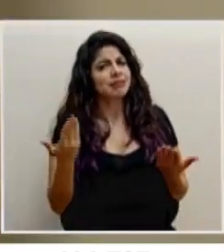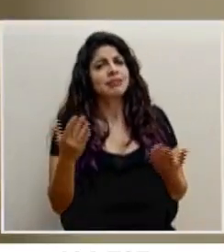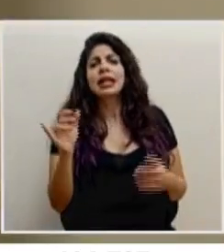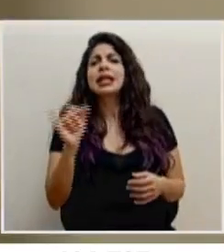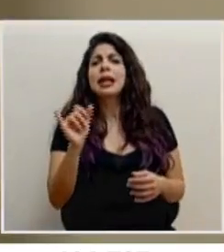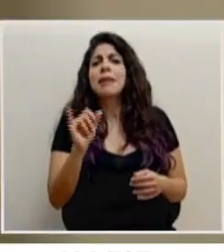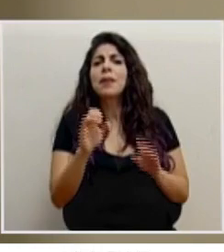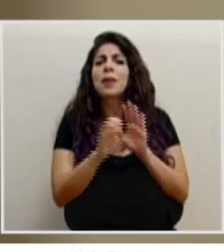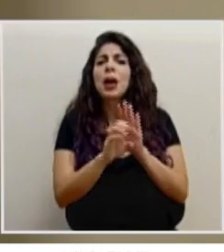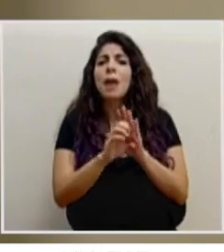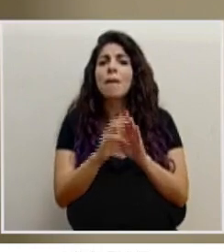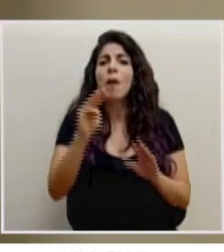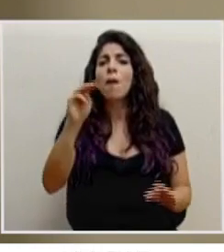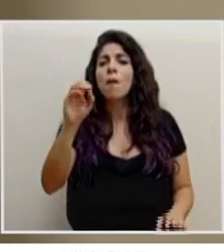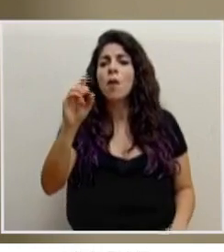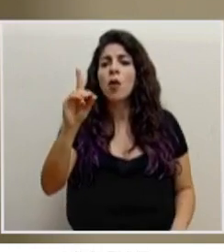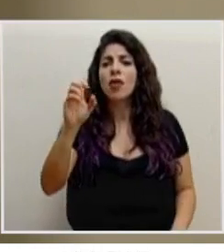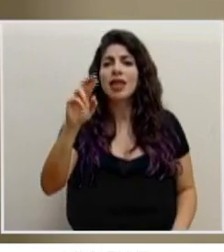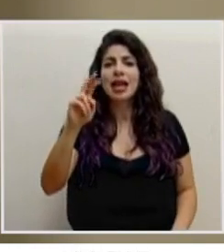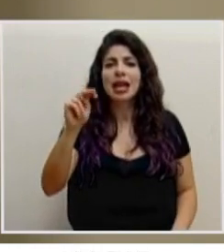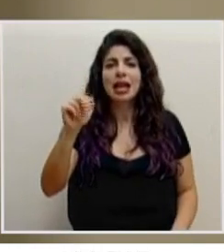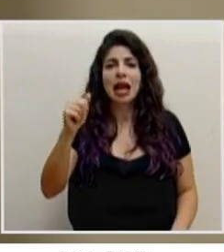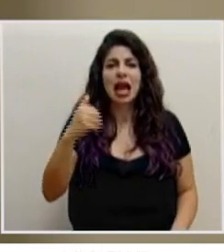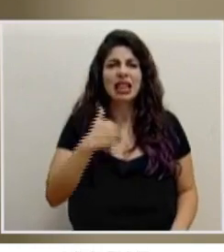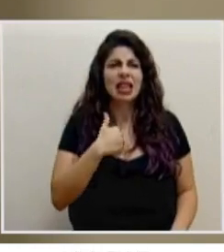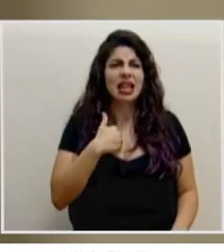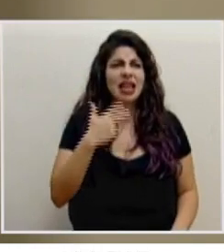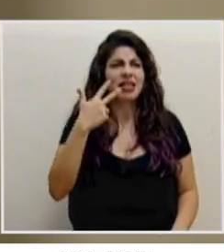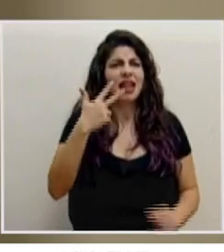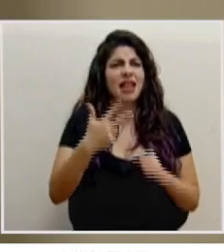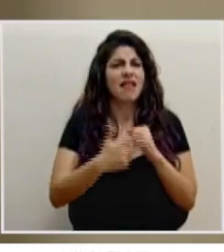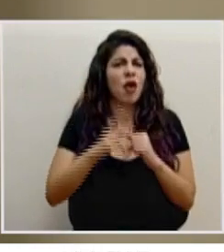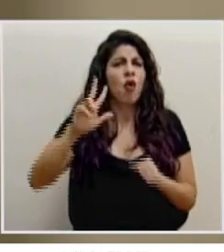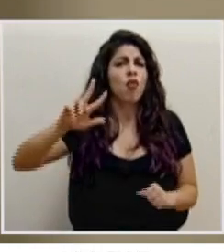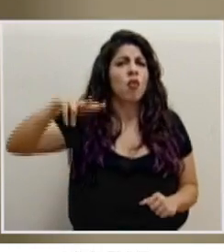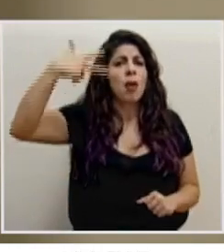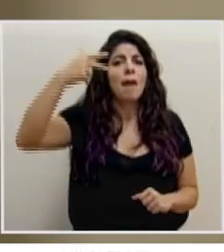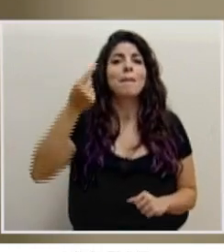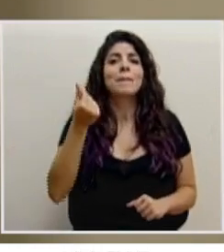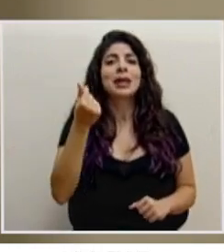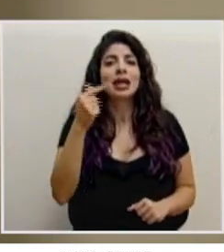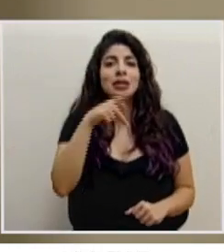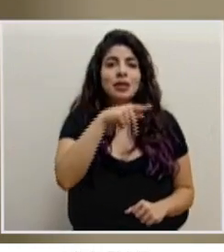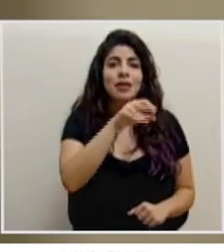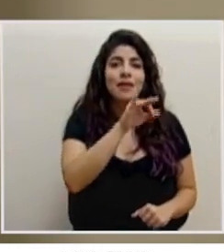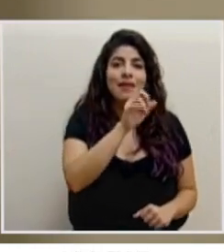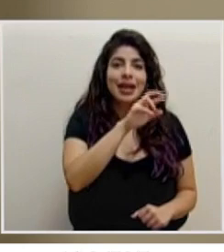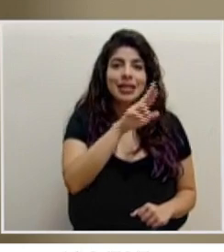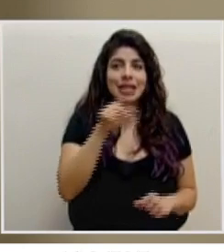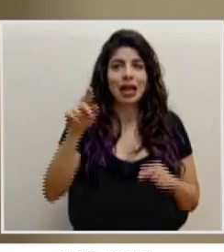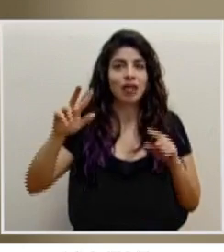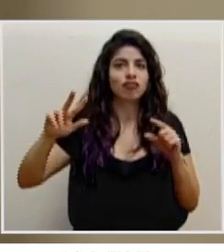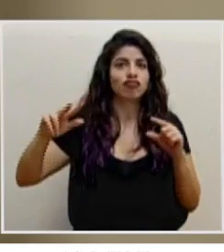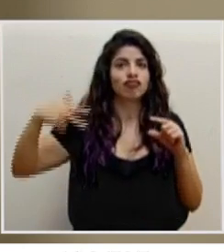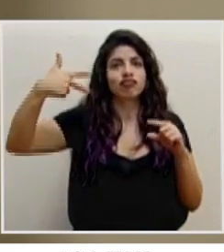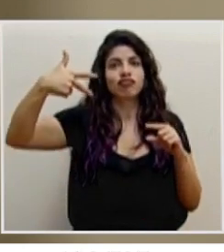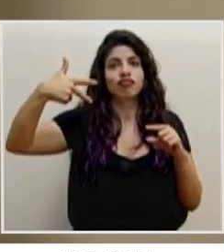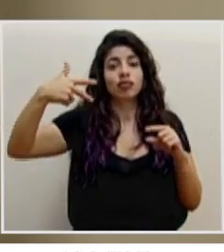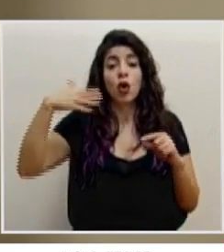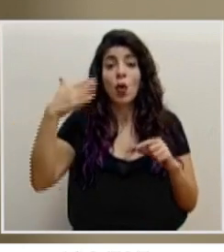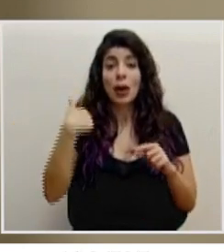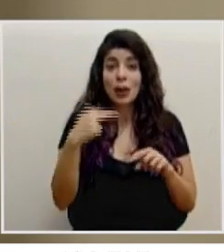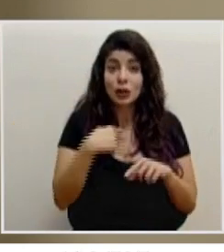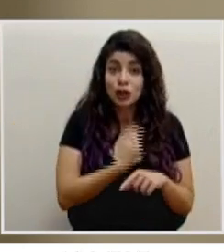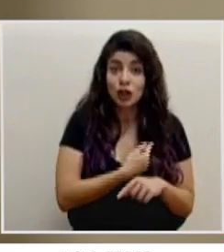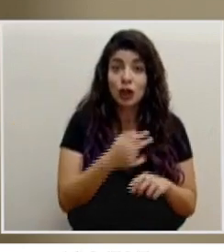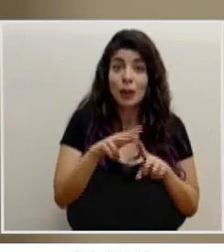el caso, por ejemplo, de Moderna, que tenía 3 veces o más el precio de la de Pfizer, también cuando iniciamos el